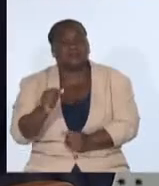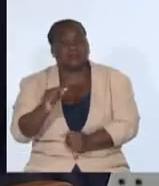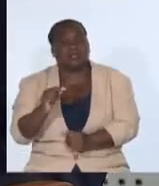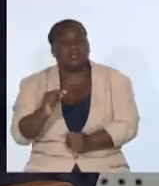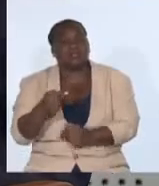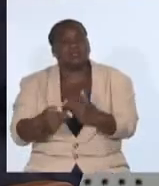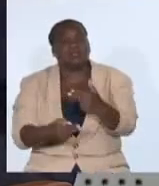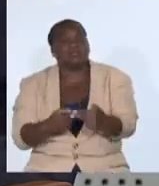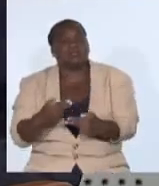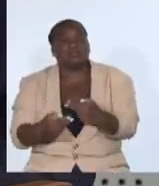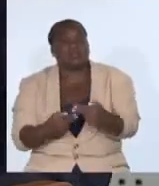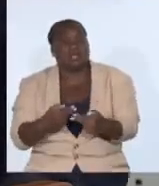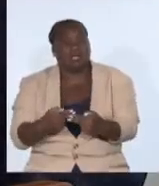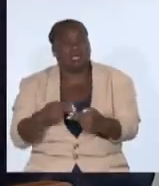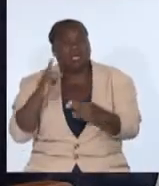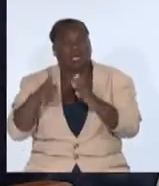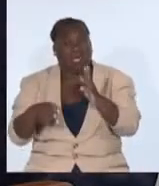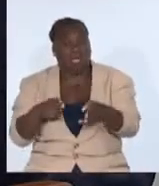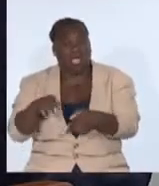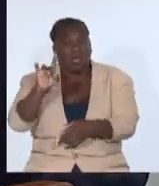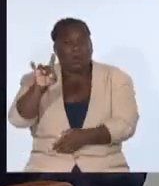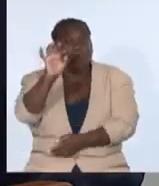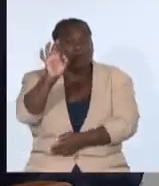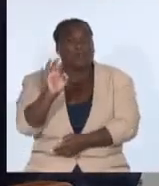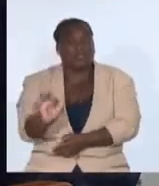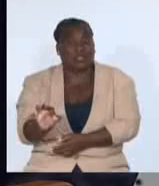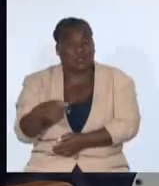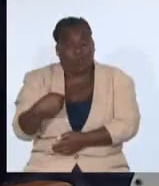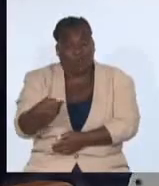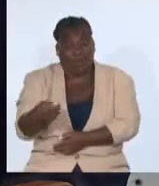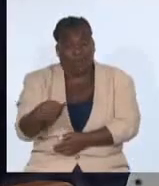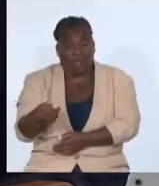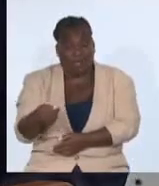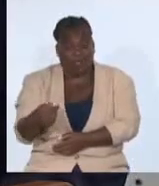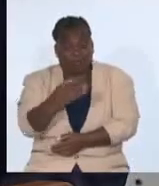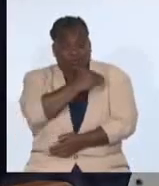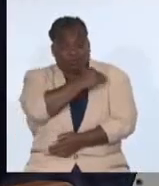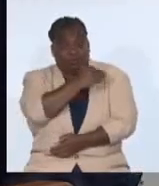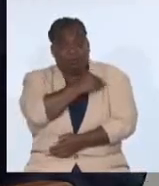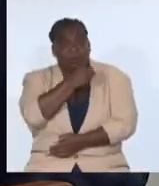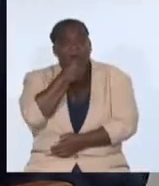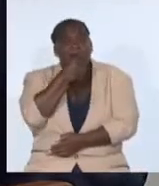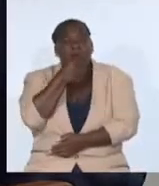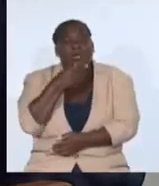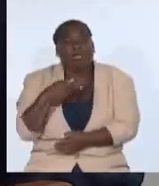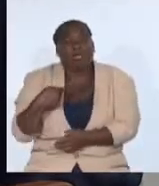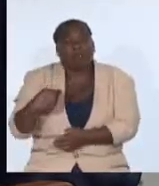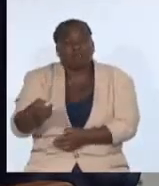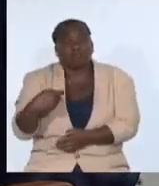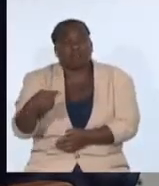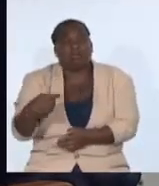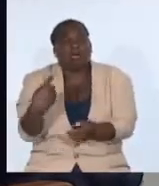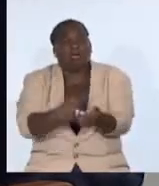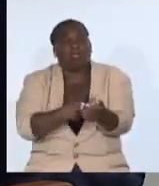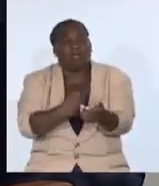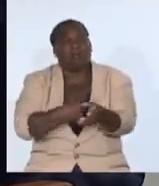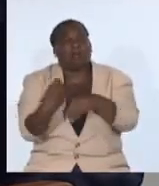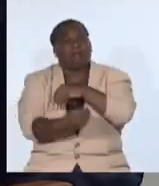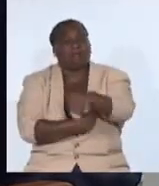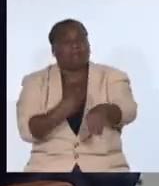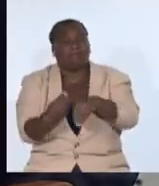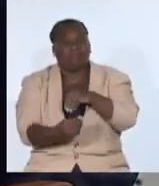indican que el 9% del gasto militar mundial podría financiar en diez años la adaptación al cambio climático